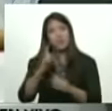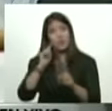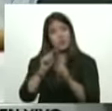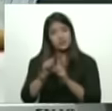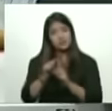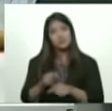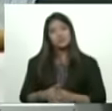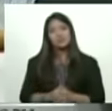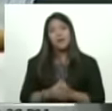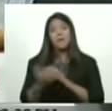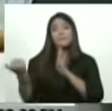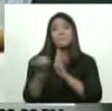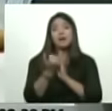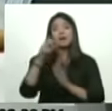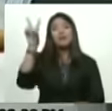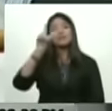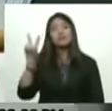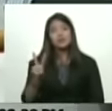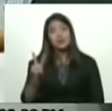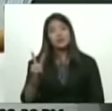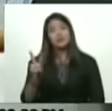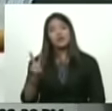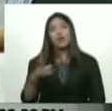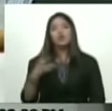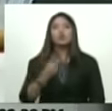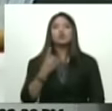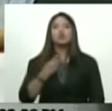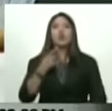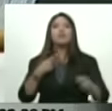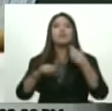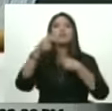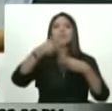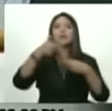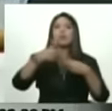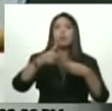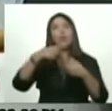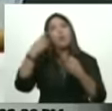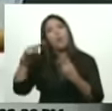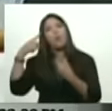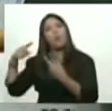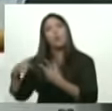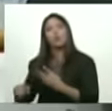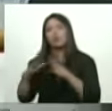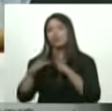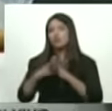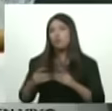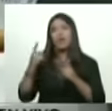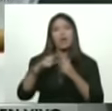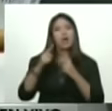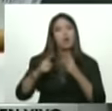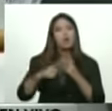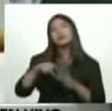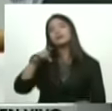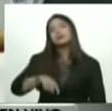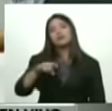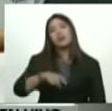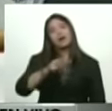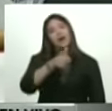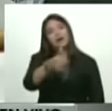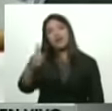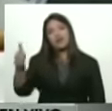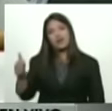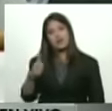la marca Venezuela, como Venezuela exporta, no sea solamente petróleo, sino que sea cada uno de nuestros productos que representamos, cada uno de